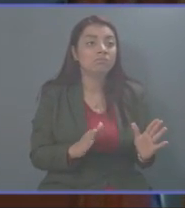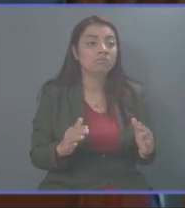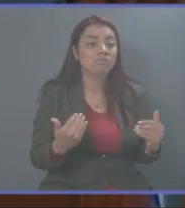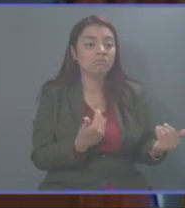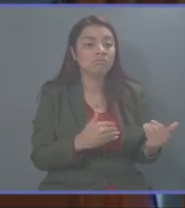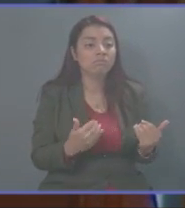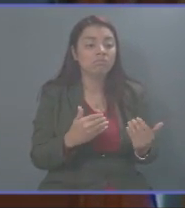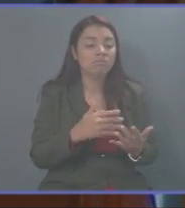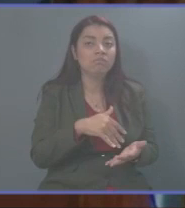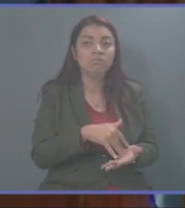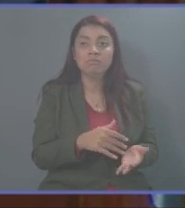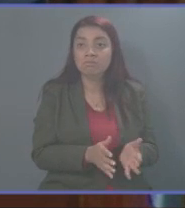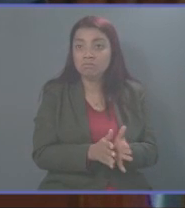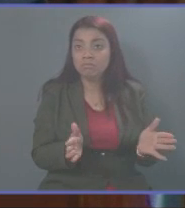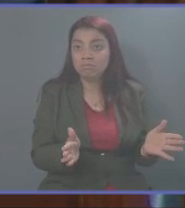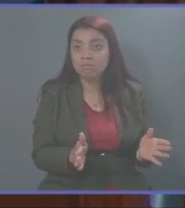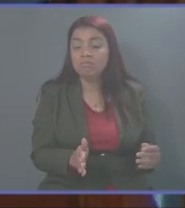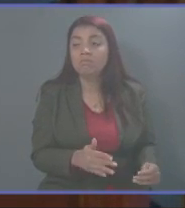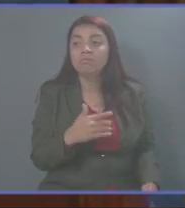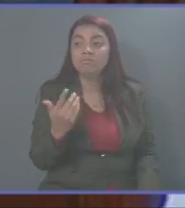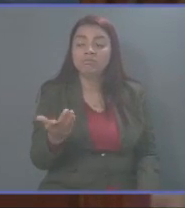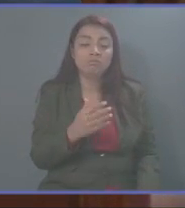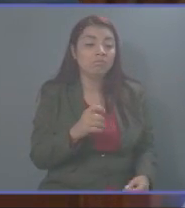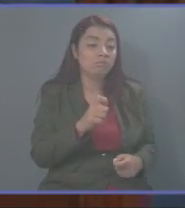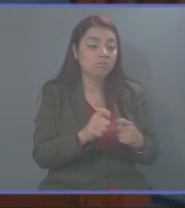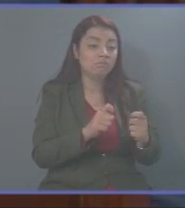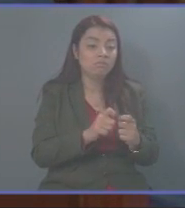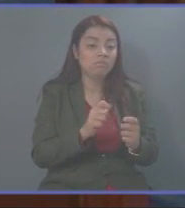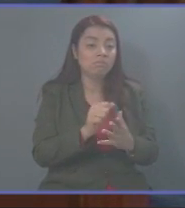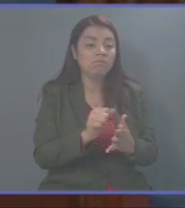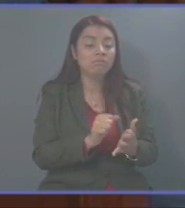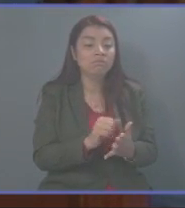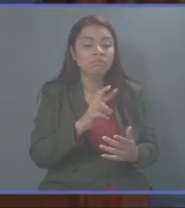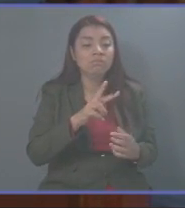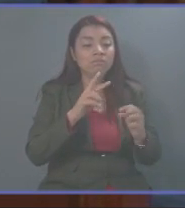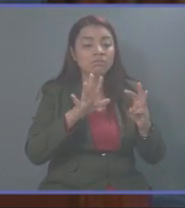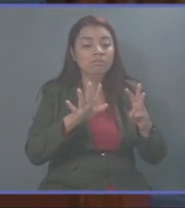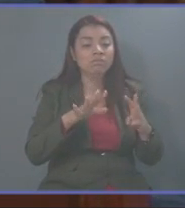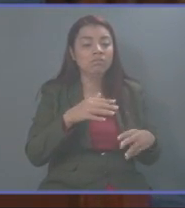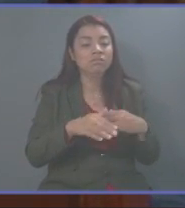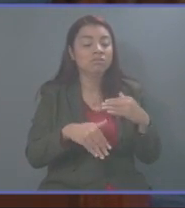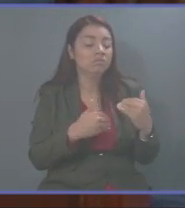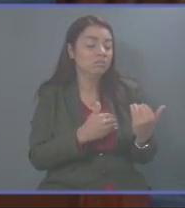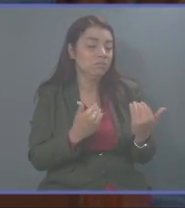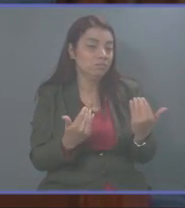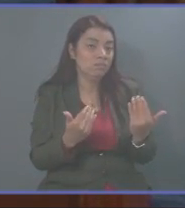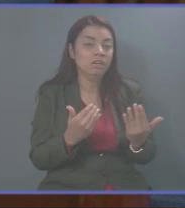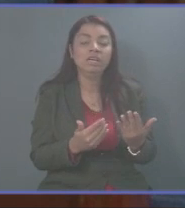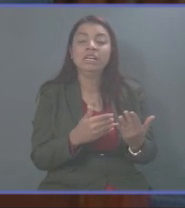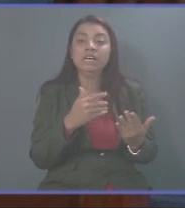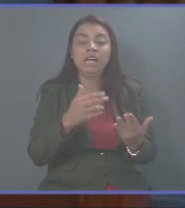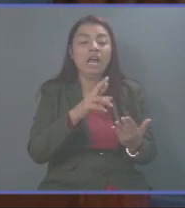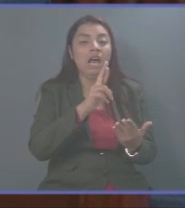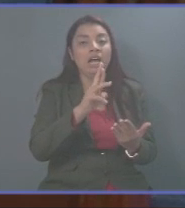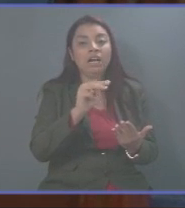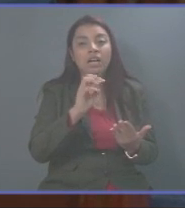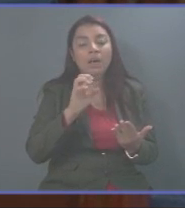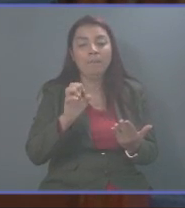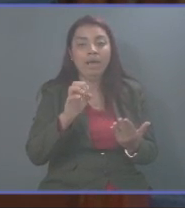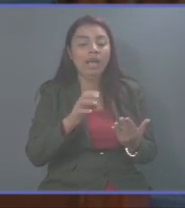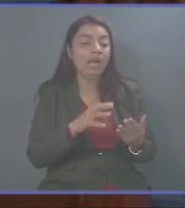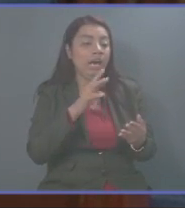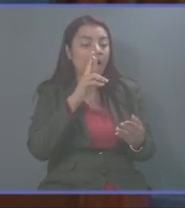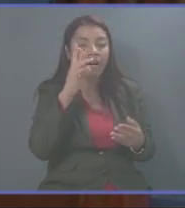en lugares públicos. Residuos de manejo especial, artículo 28. Los residuos de manejo especial, en adelante RME,